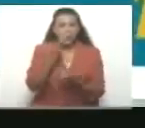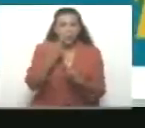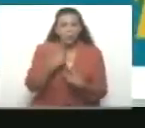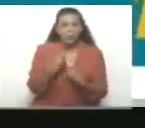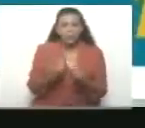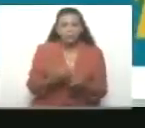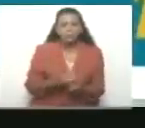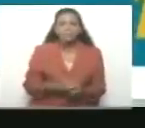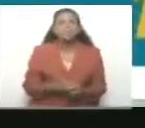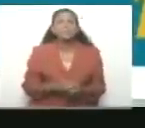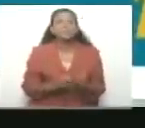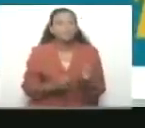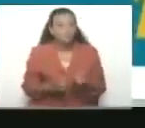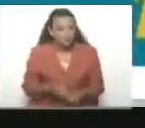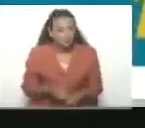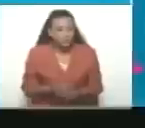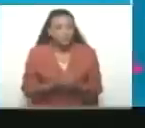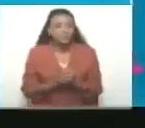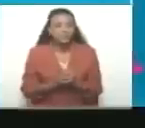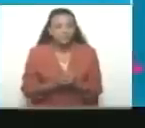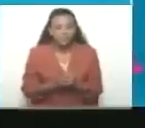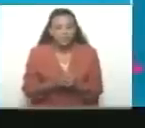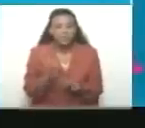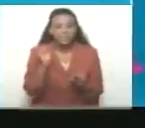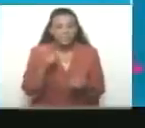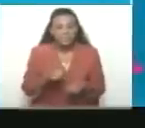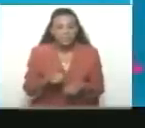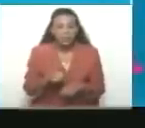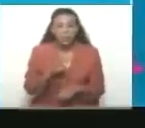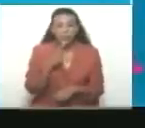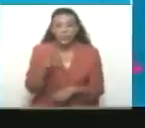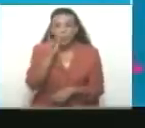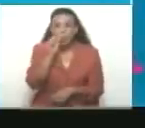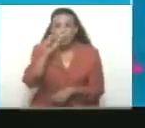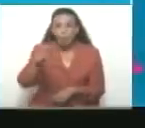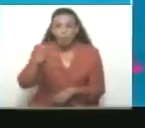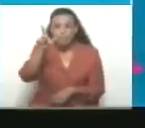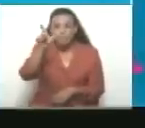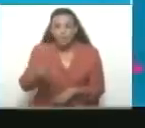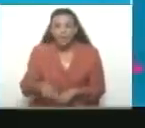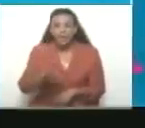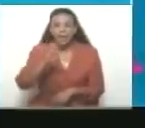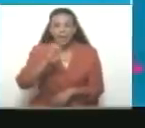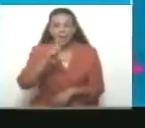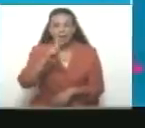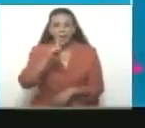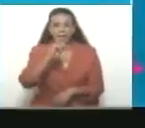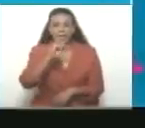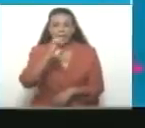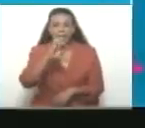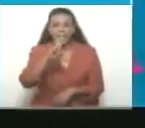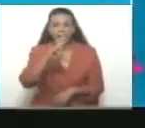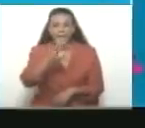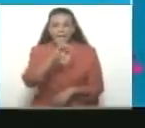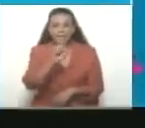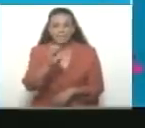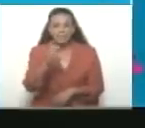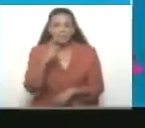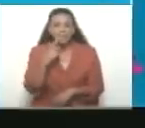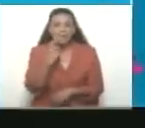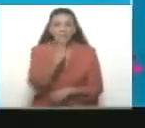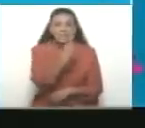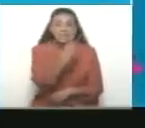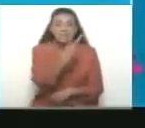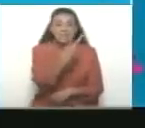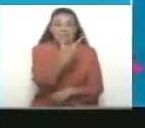Fredy Sí bueno per efectivamente como lo dice el este hemos avanzado mucho en función de los 300